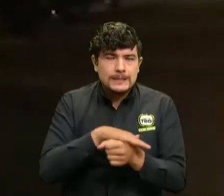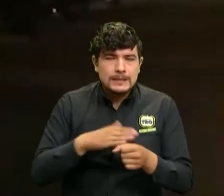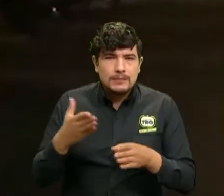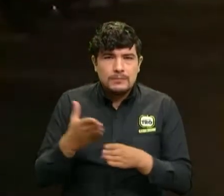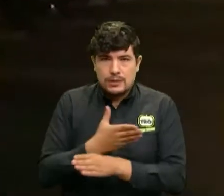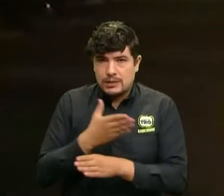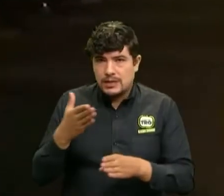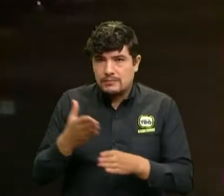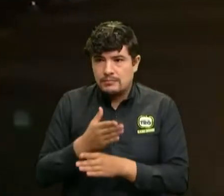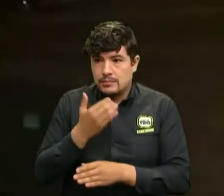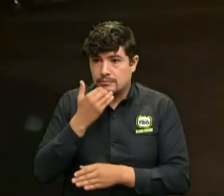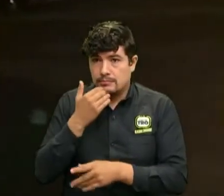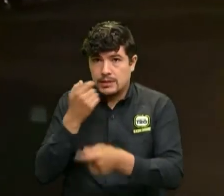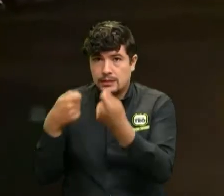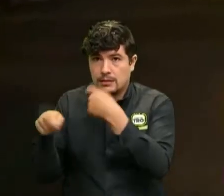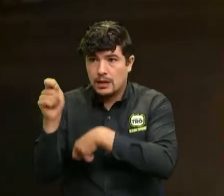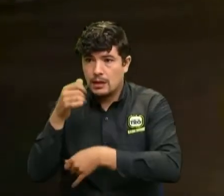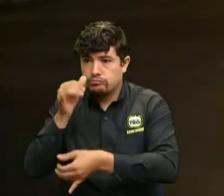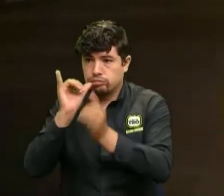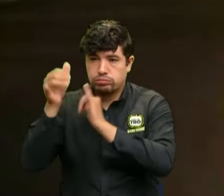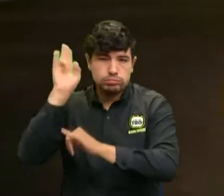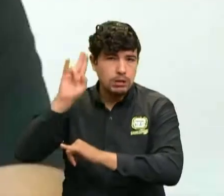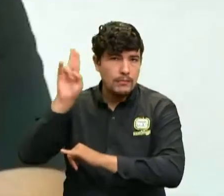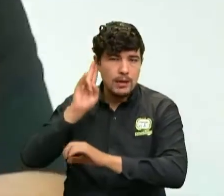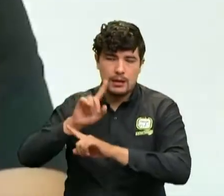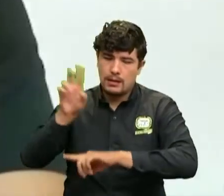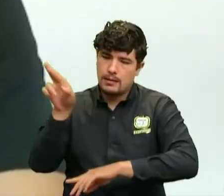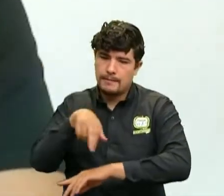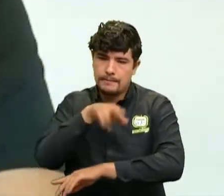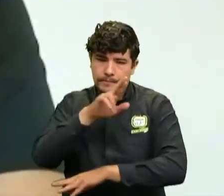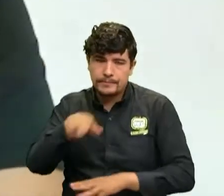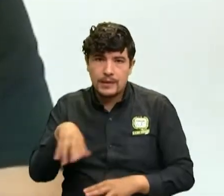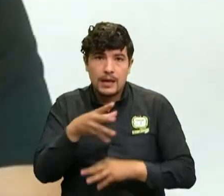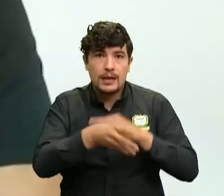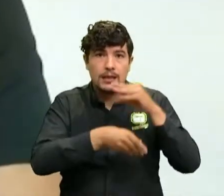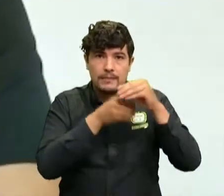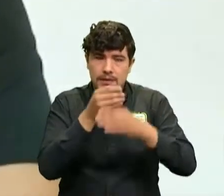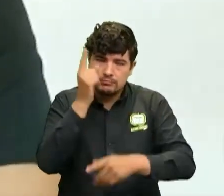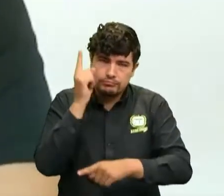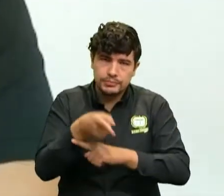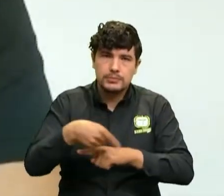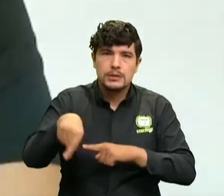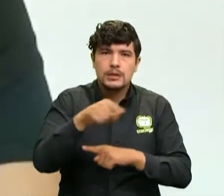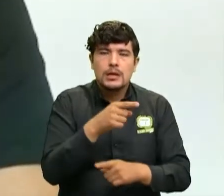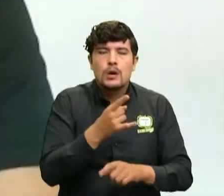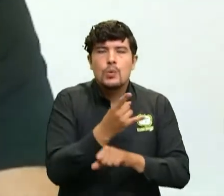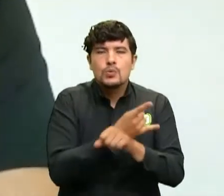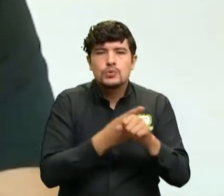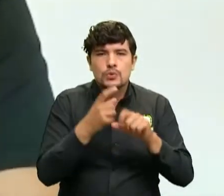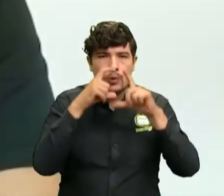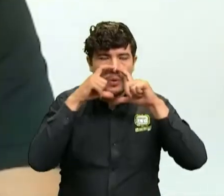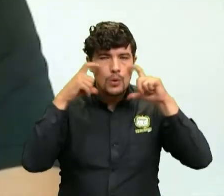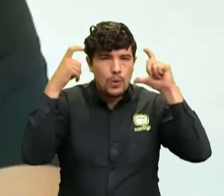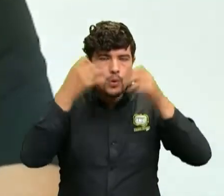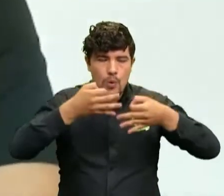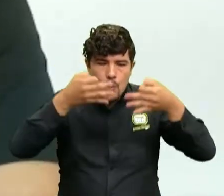ingesta de bebidas alcohólicas en espacio público, el uso obligatorio del tapabocas y todas